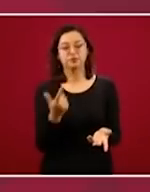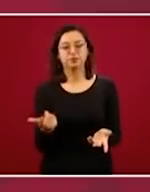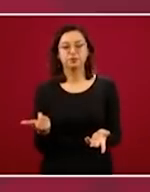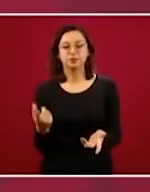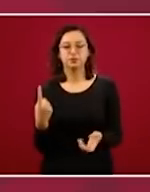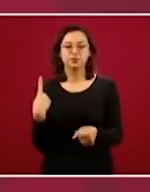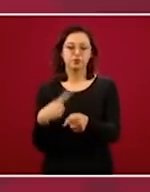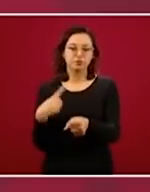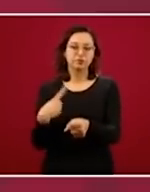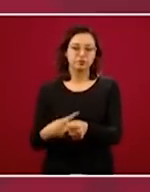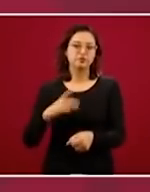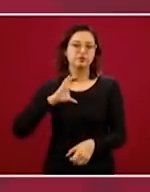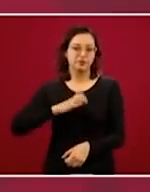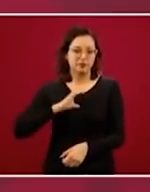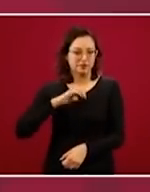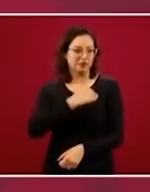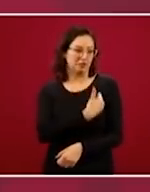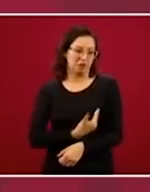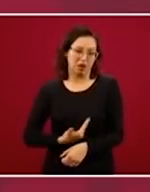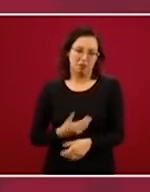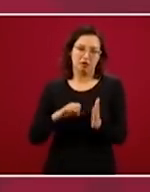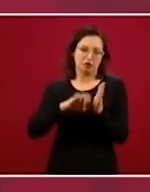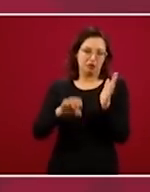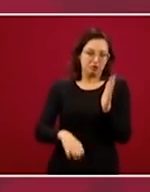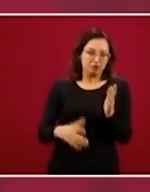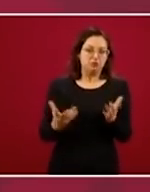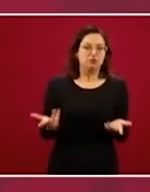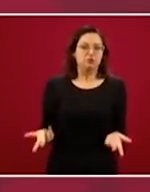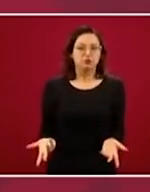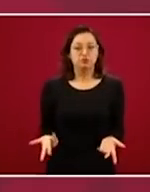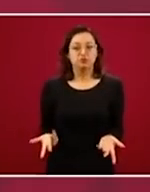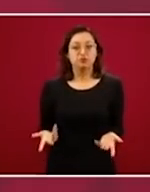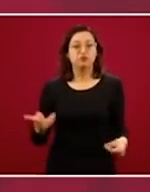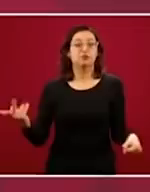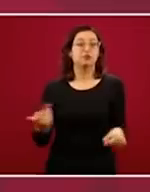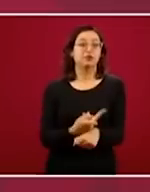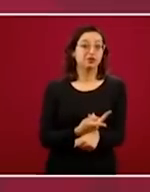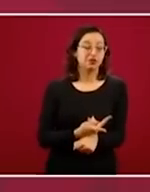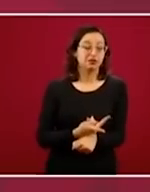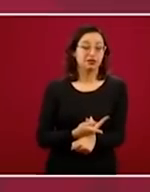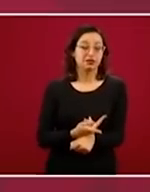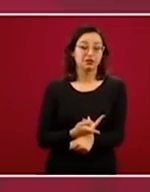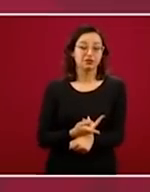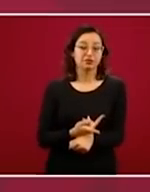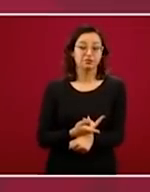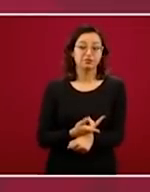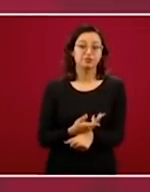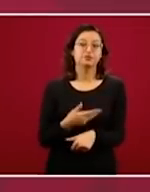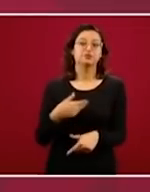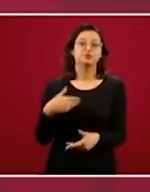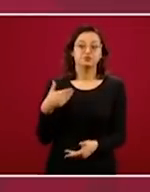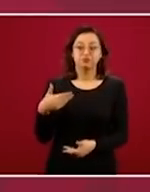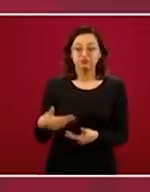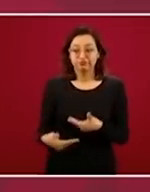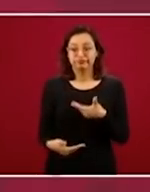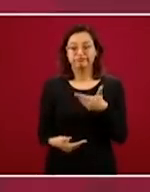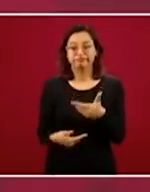enfermedades como el cáncer de mama pues entonces sí